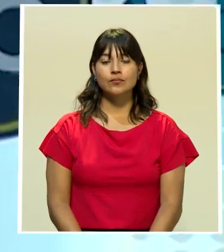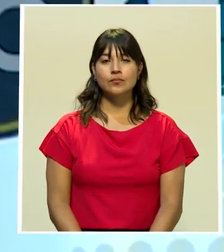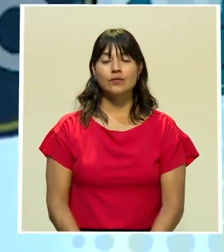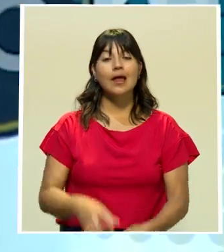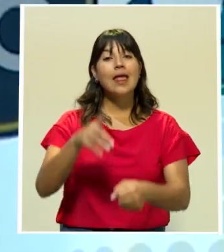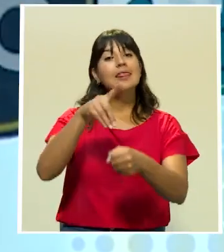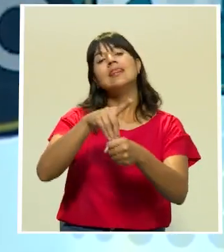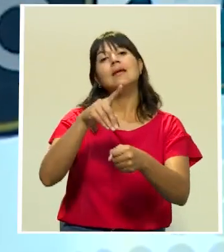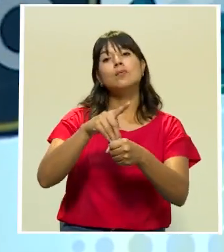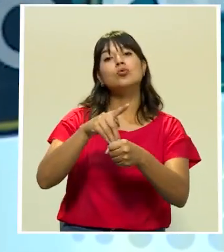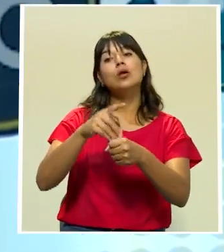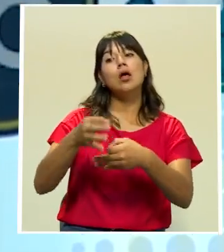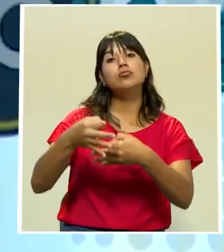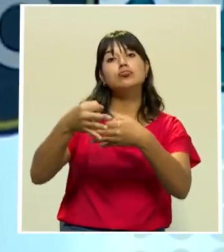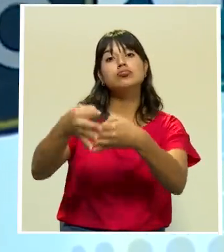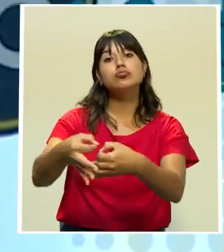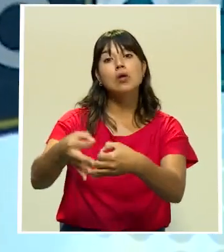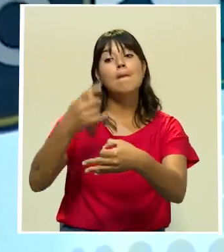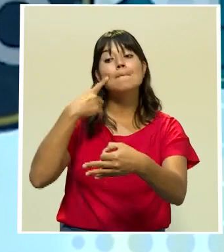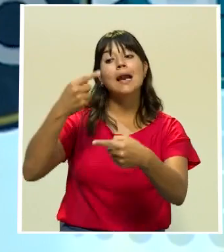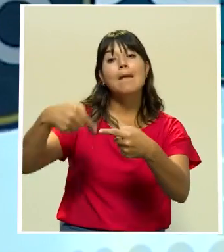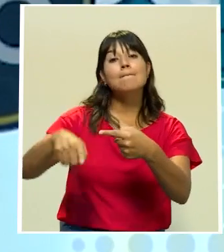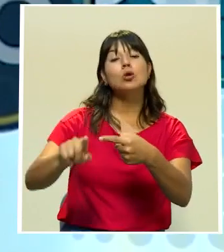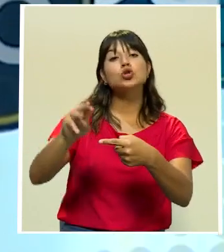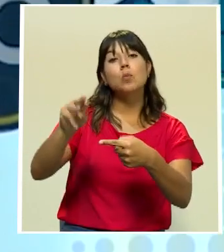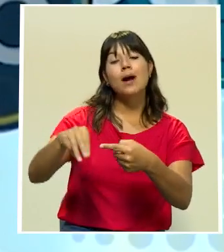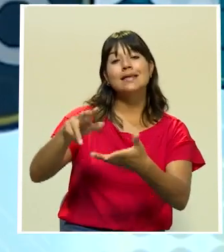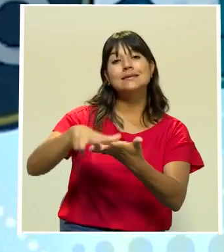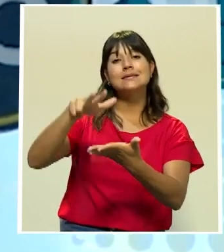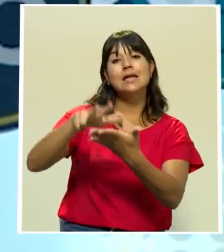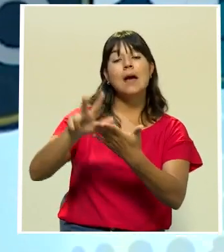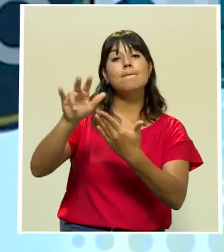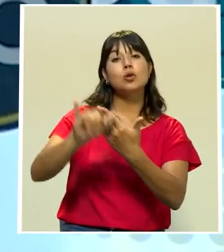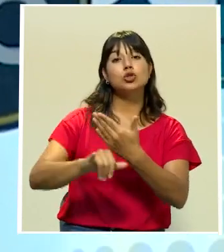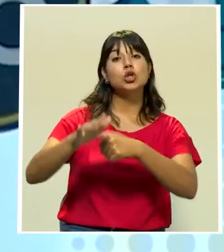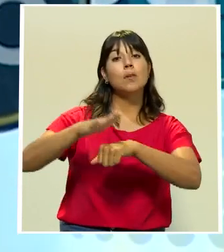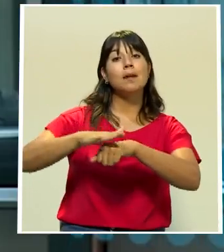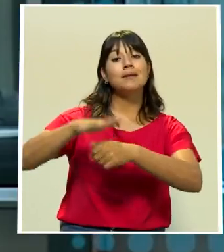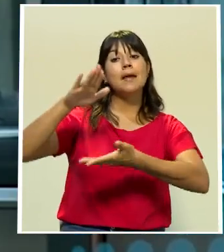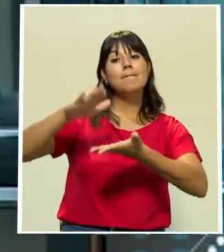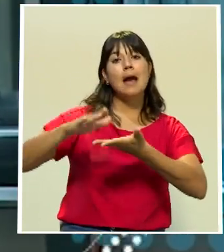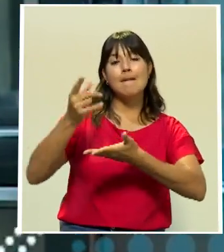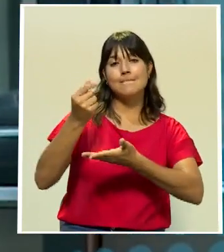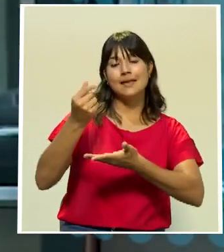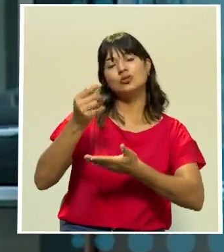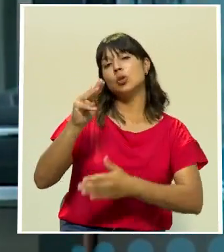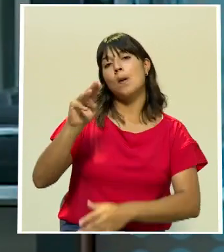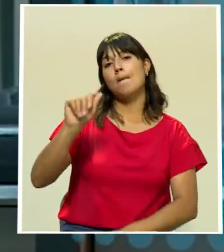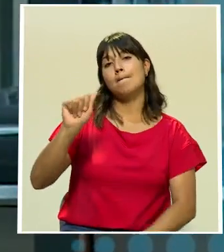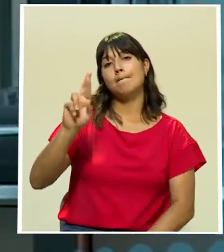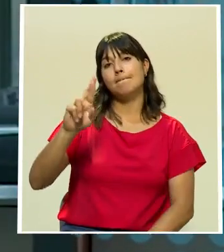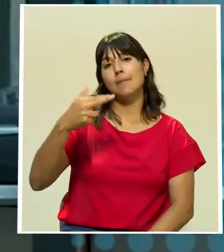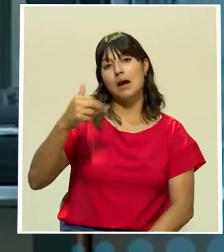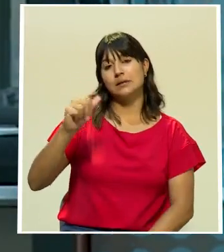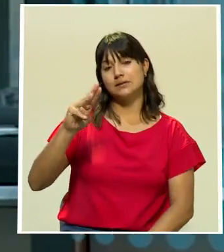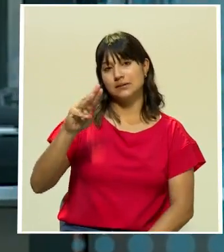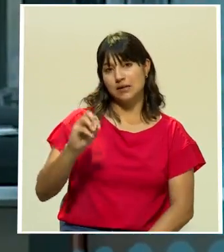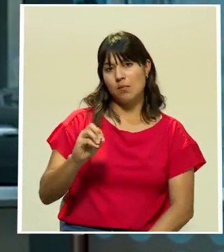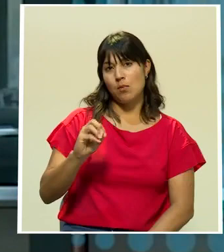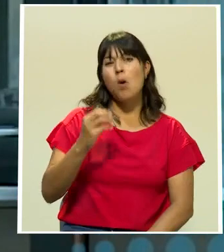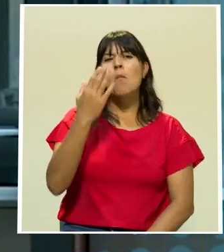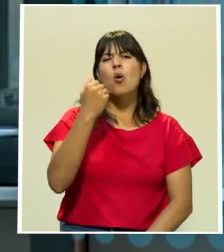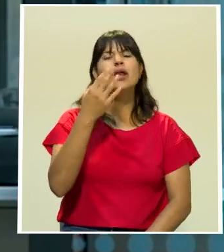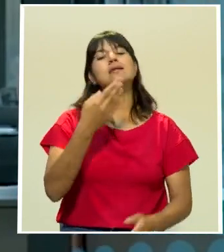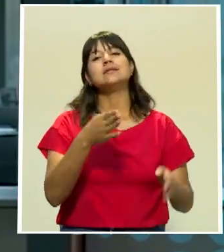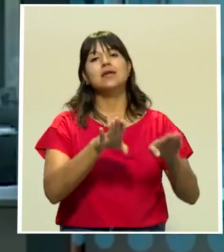Los diputados pospusieron para el próximo martes la aprobación del proyecto que rebajaría el marchamo. Un brote de COVID obligó a cerrar